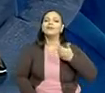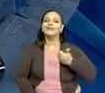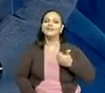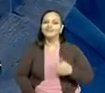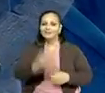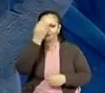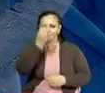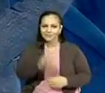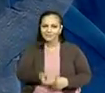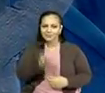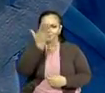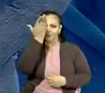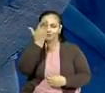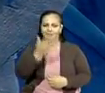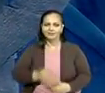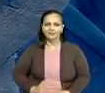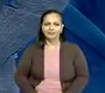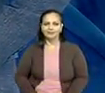días.